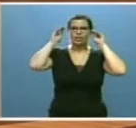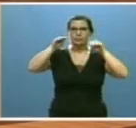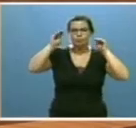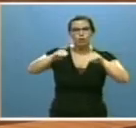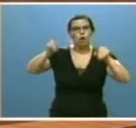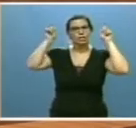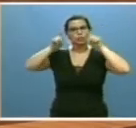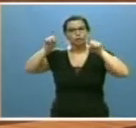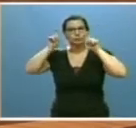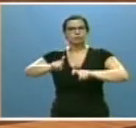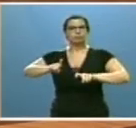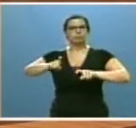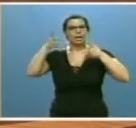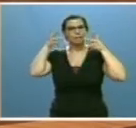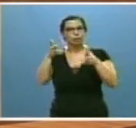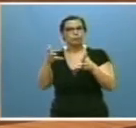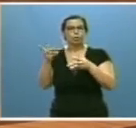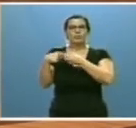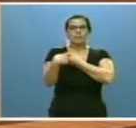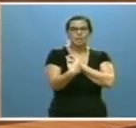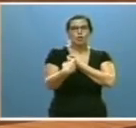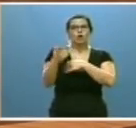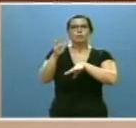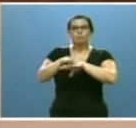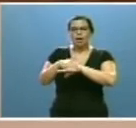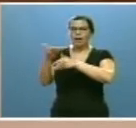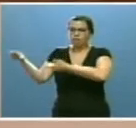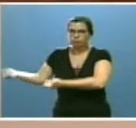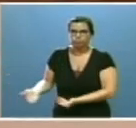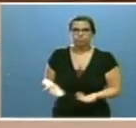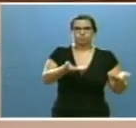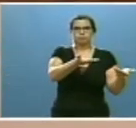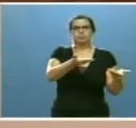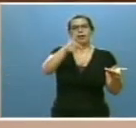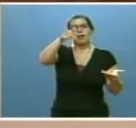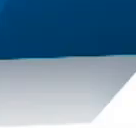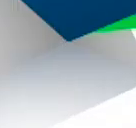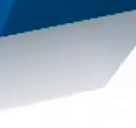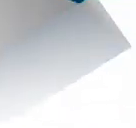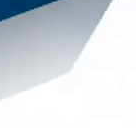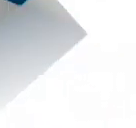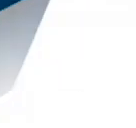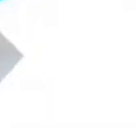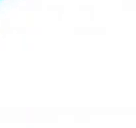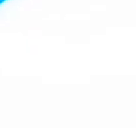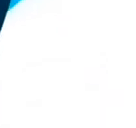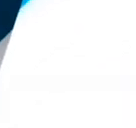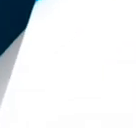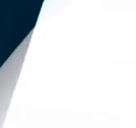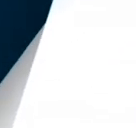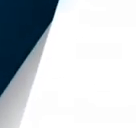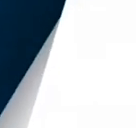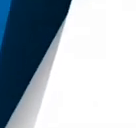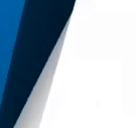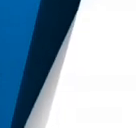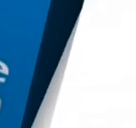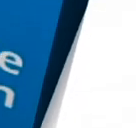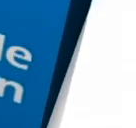destinados a la acogida e integración de los inmigrantes en nuestra comunidad ah